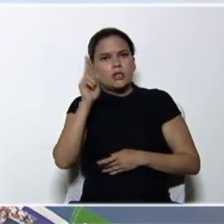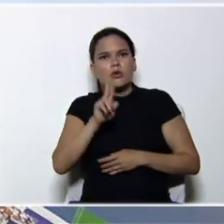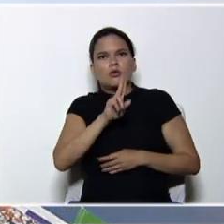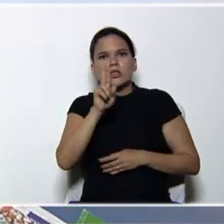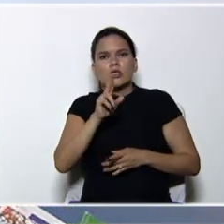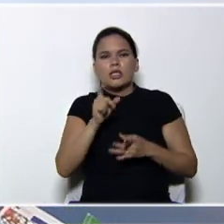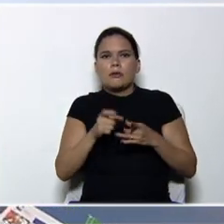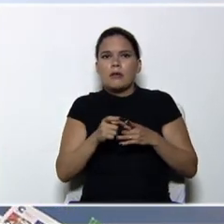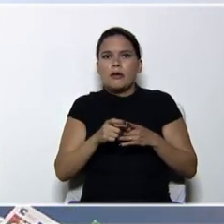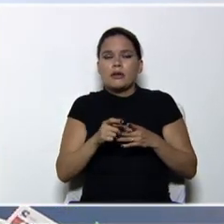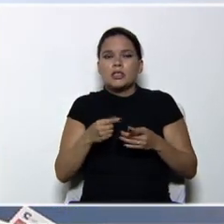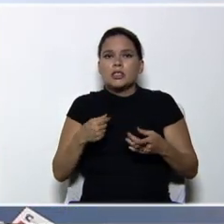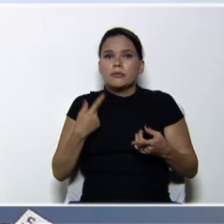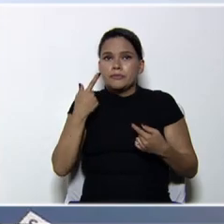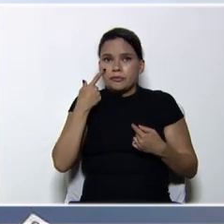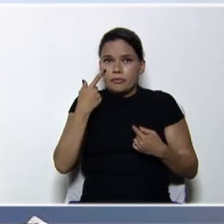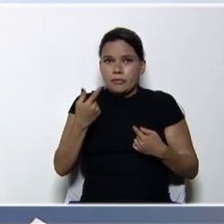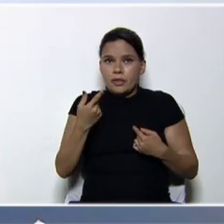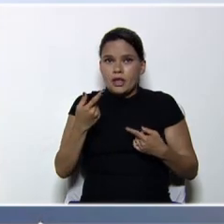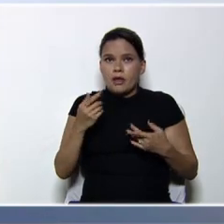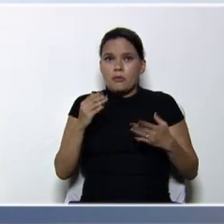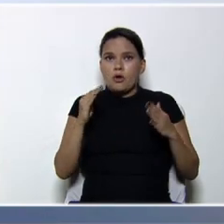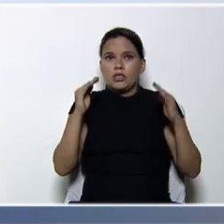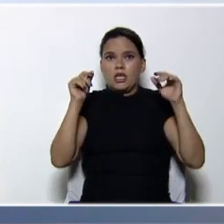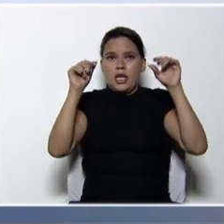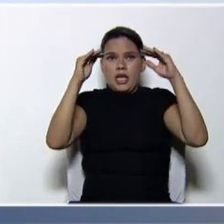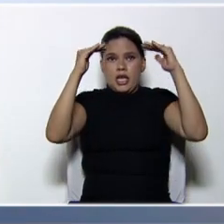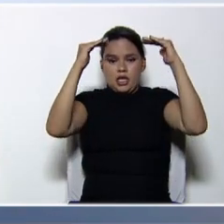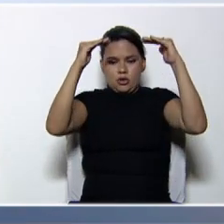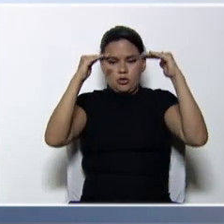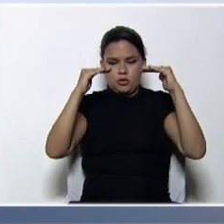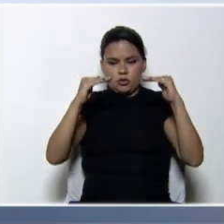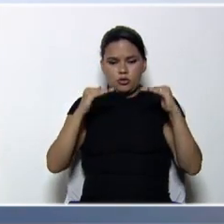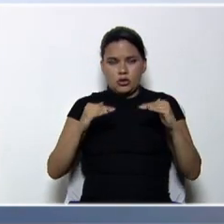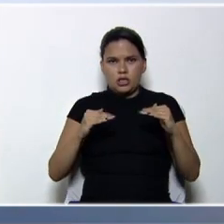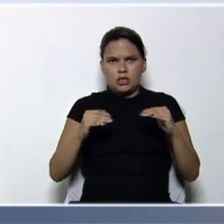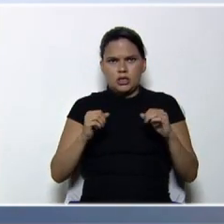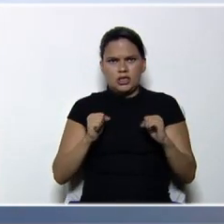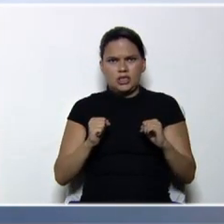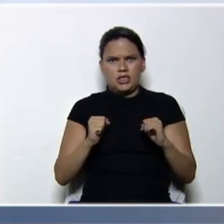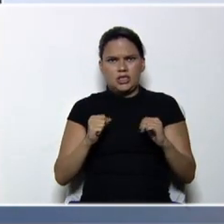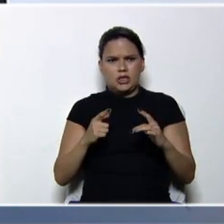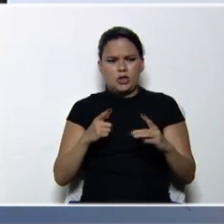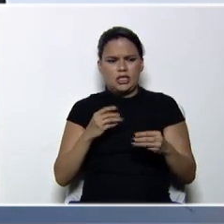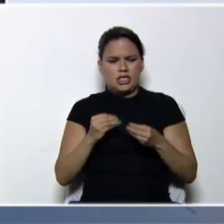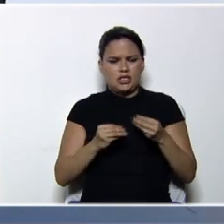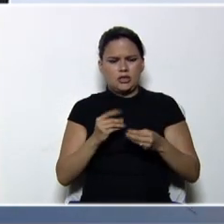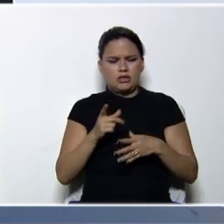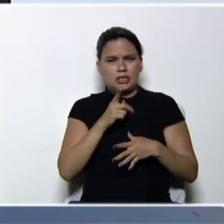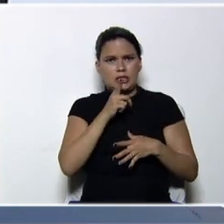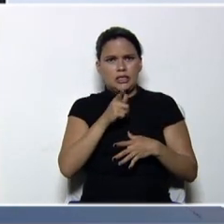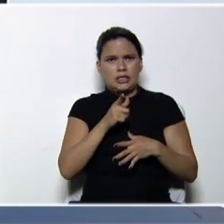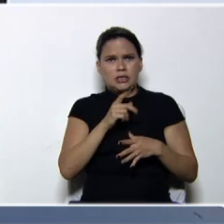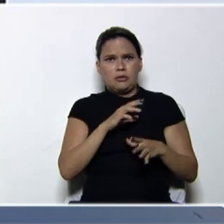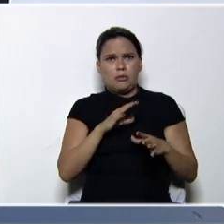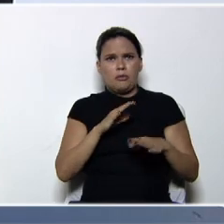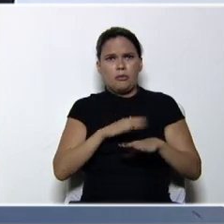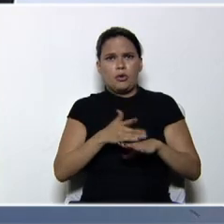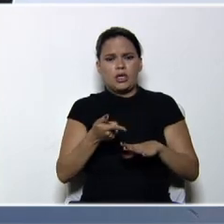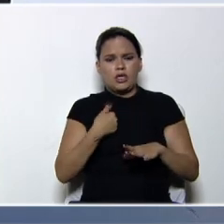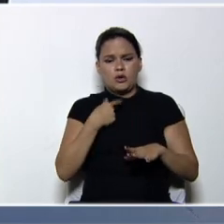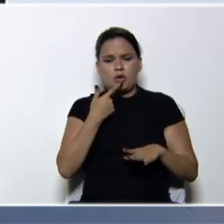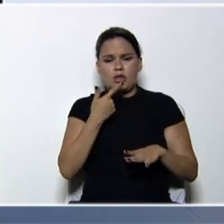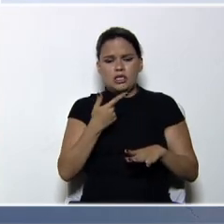cuenta, esa estructura es demasiado rígida y eso nos está como que incomodando porque no nos permite tomar lo